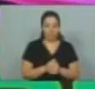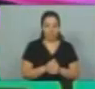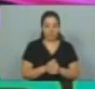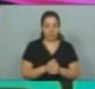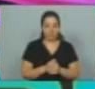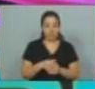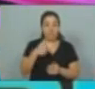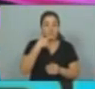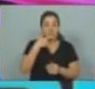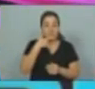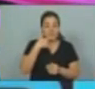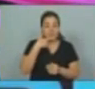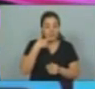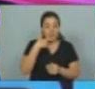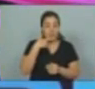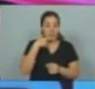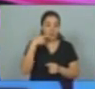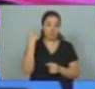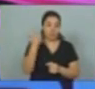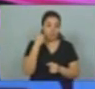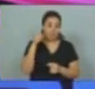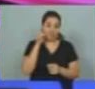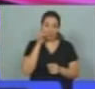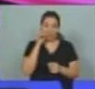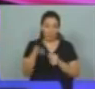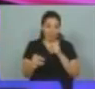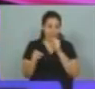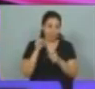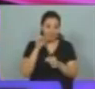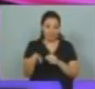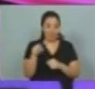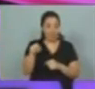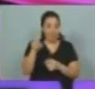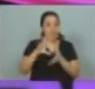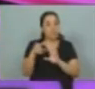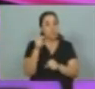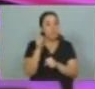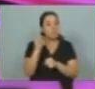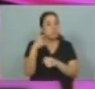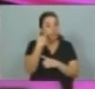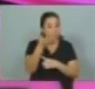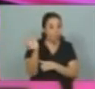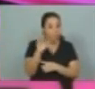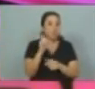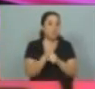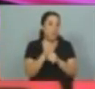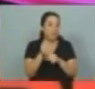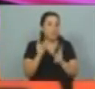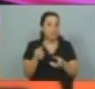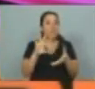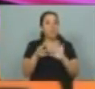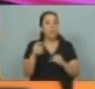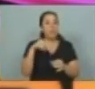Después de que Silvia Dauro saliera con los tapones de punta a declarar pestes sobre el accionar tanto público como privado de Rial, el conductor no dudó